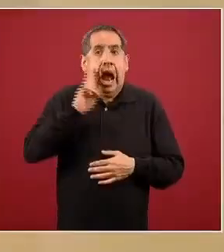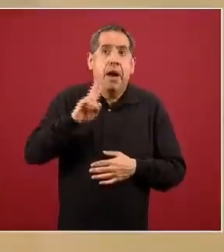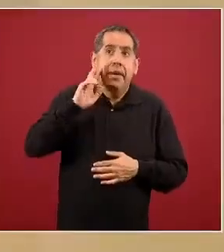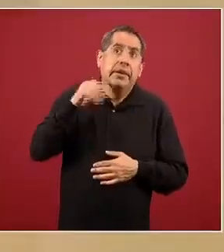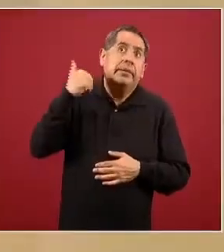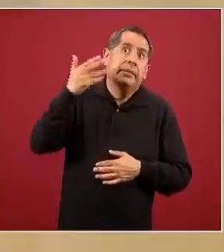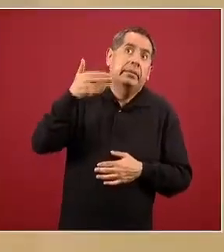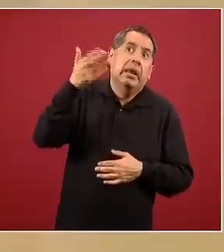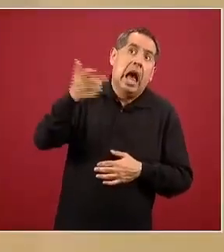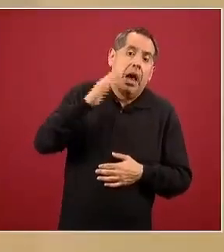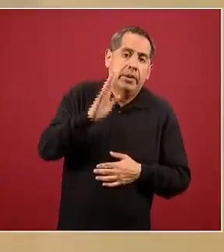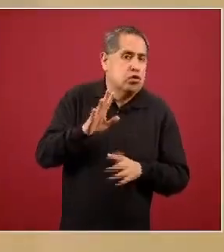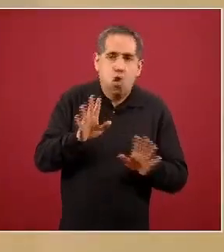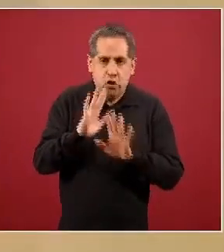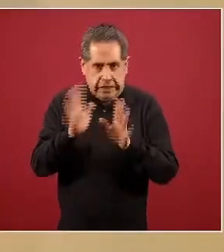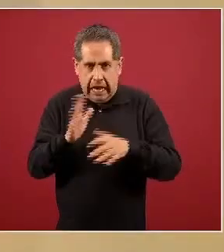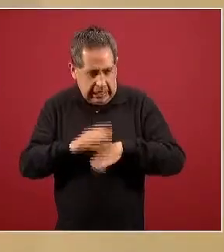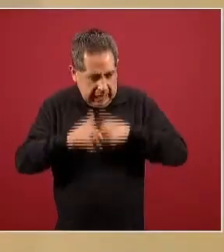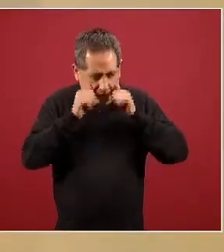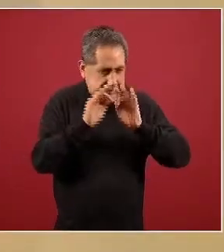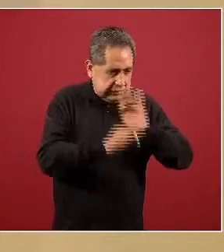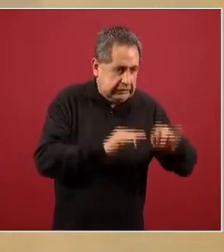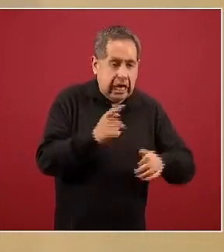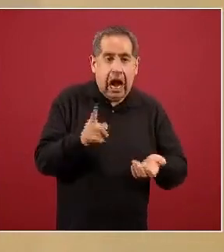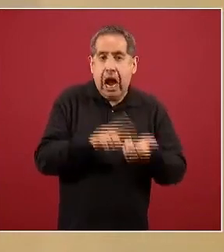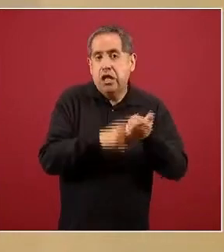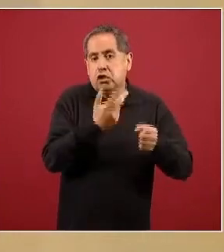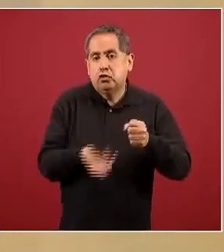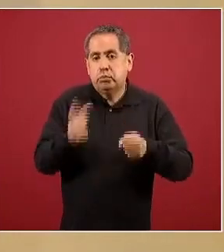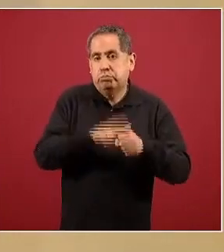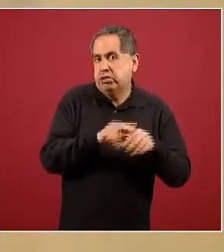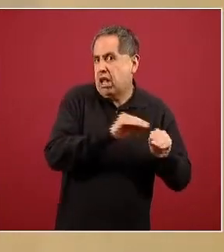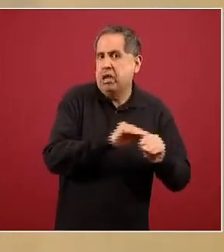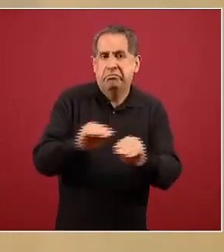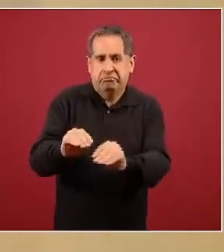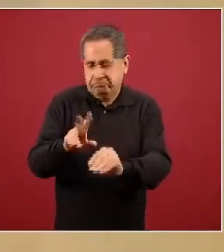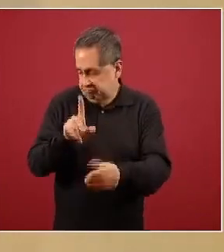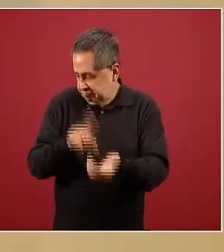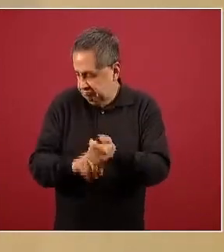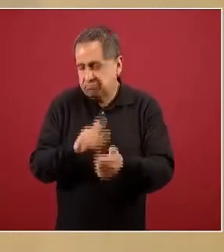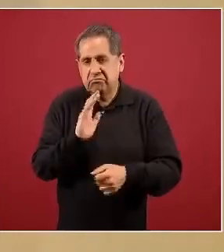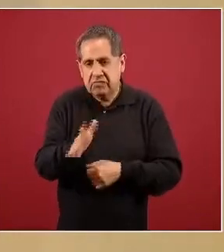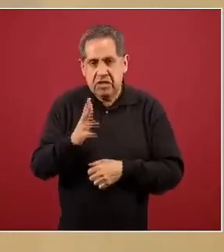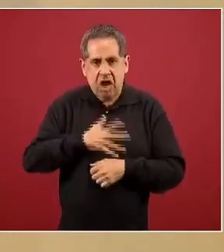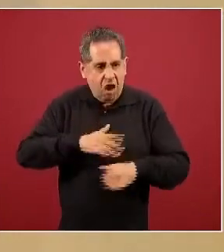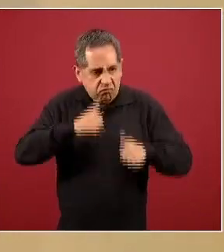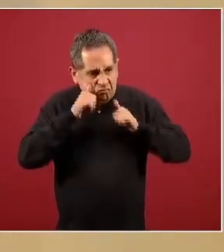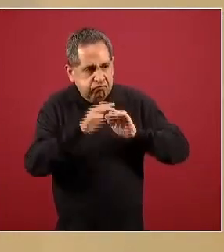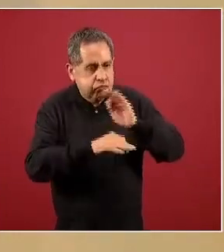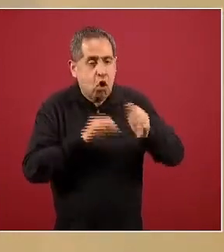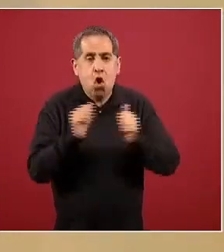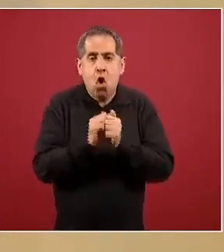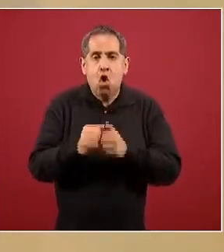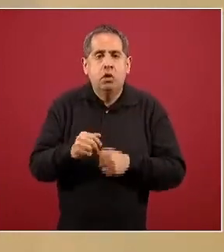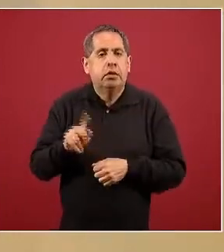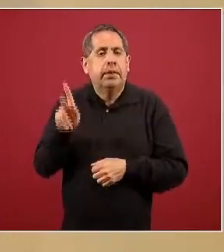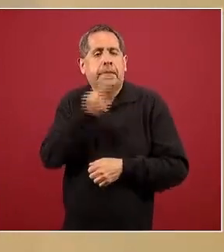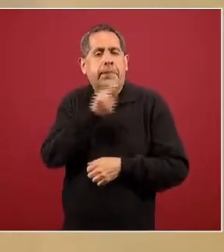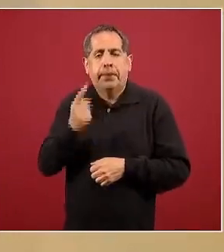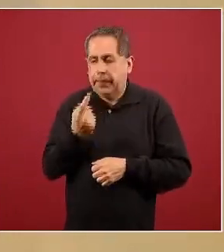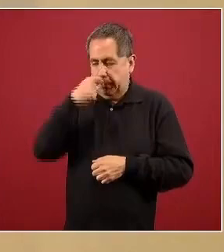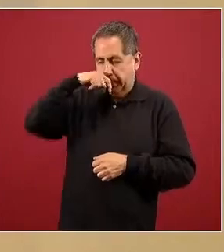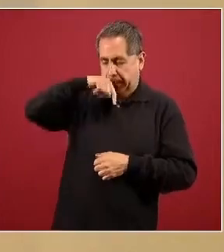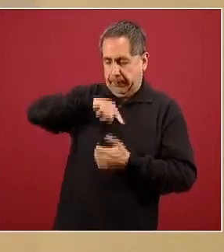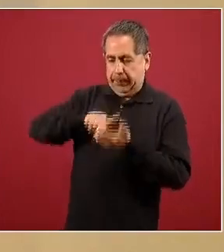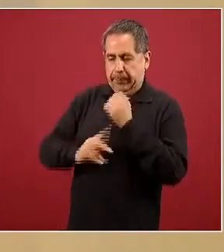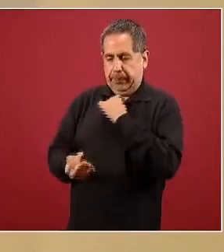ver quién los atiende, están siendo atendidos, están hospitalizadas, están recibiendo el oxígeno que requieren,